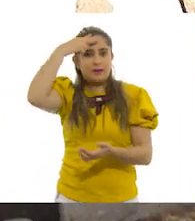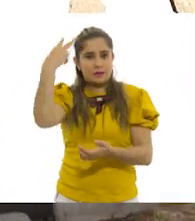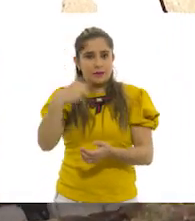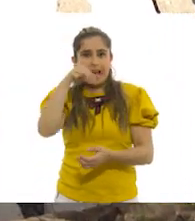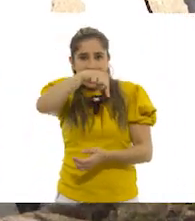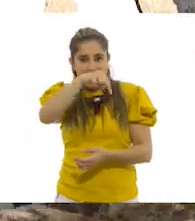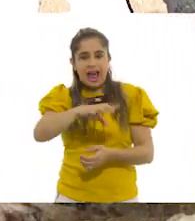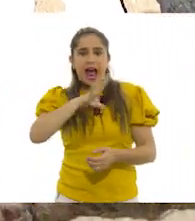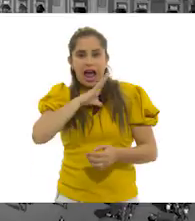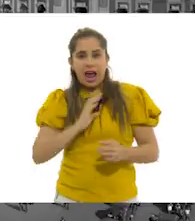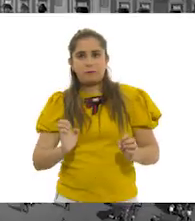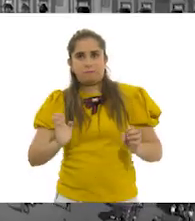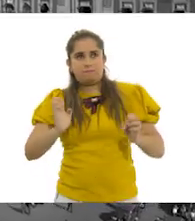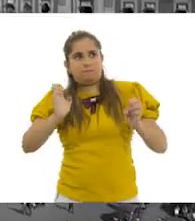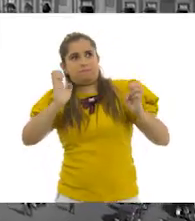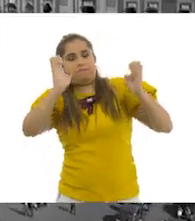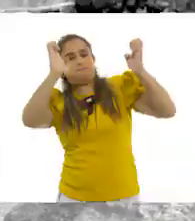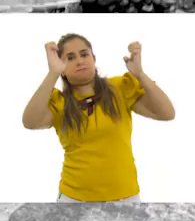México.